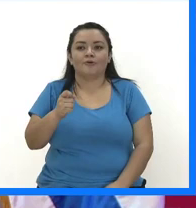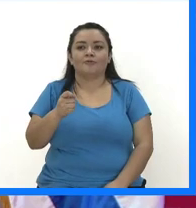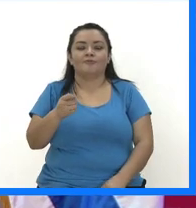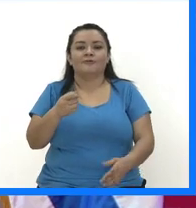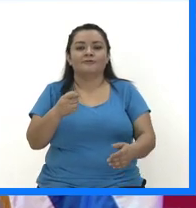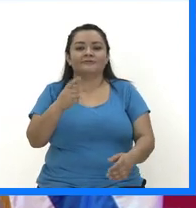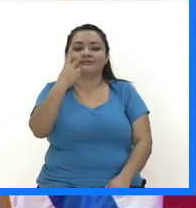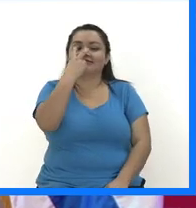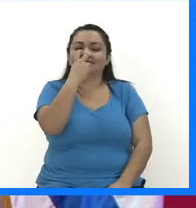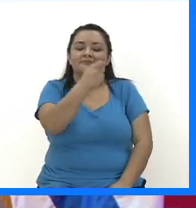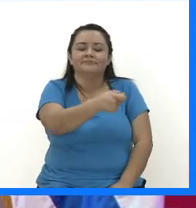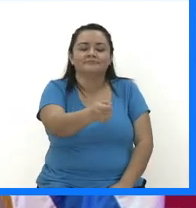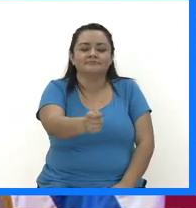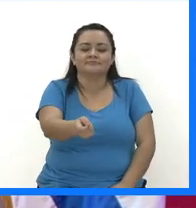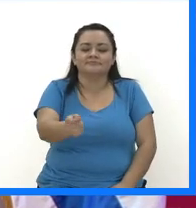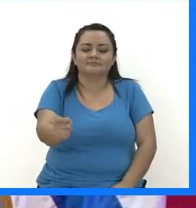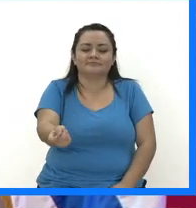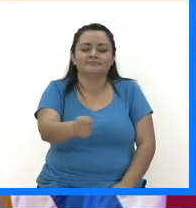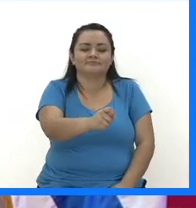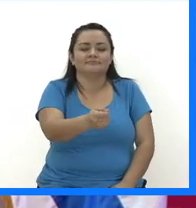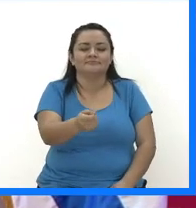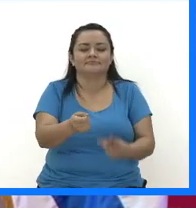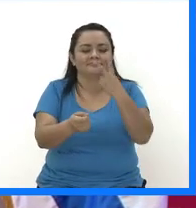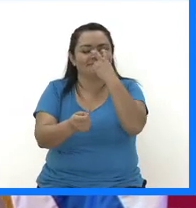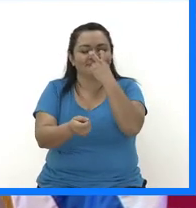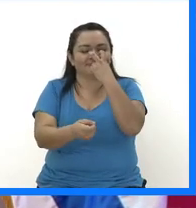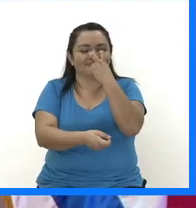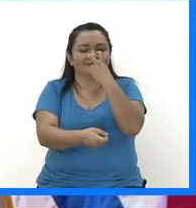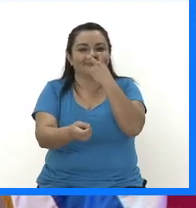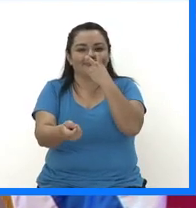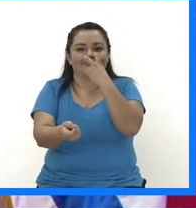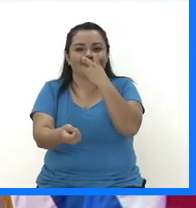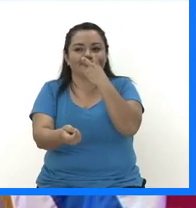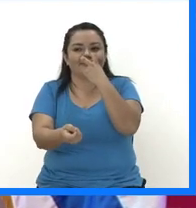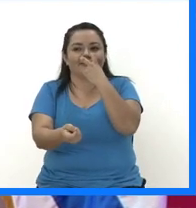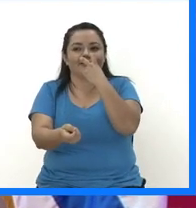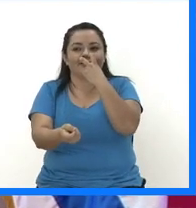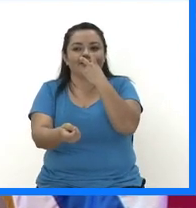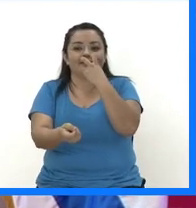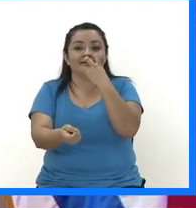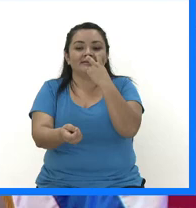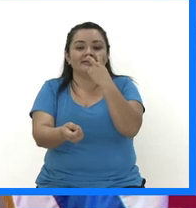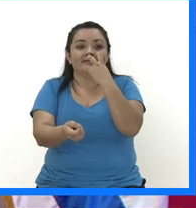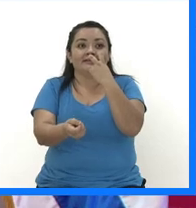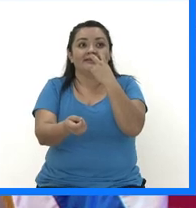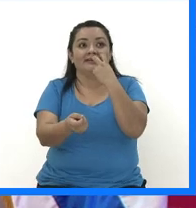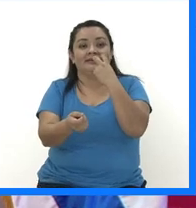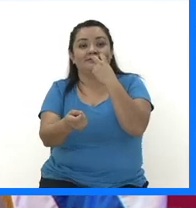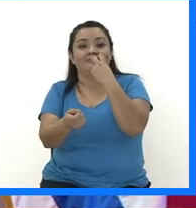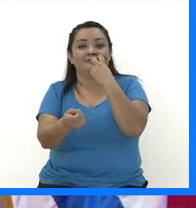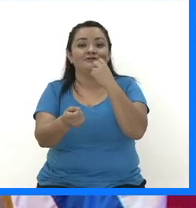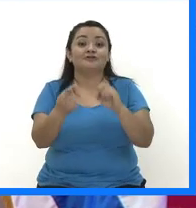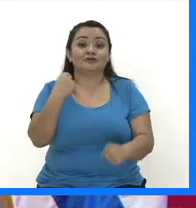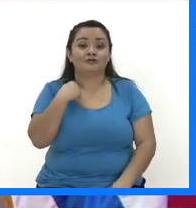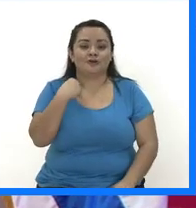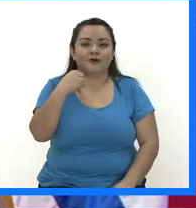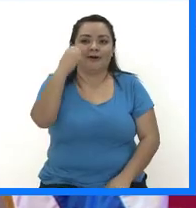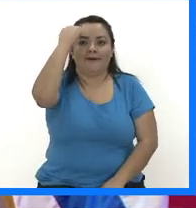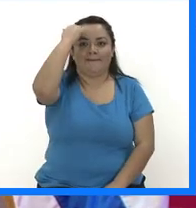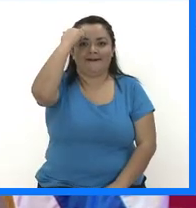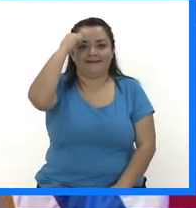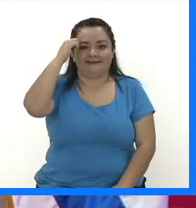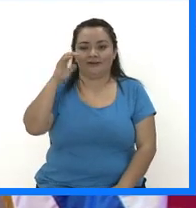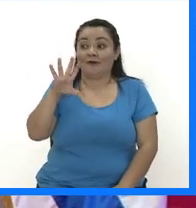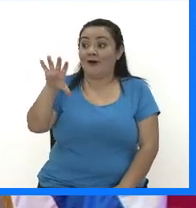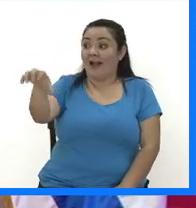auxilio para los no videntes y yo desconozco aunque he aprendido que a una persona no vidente no se le